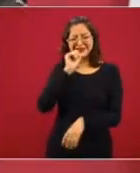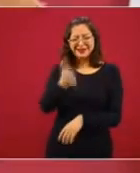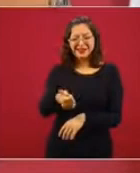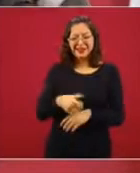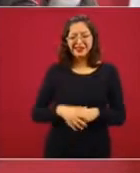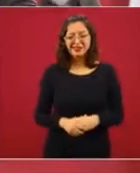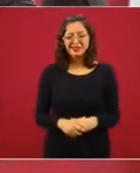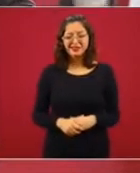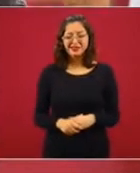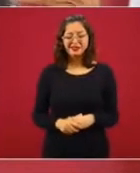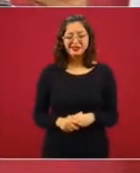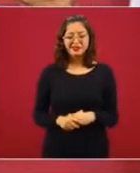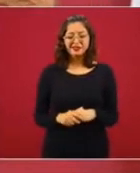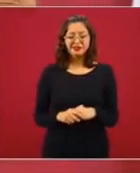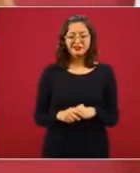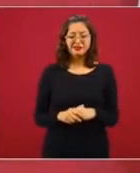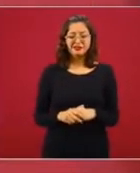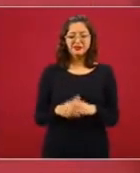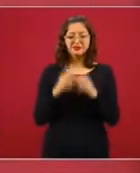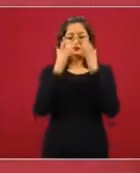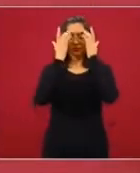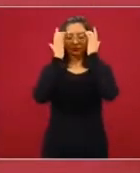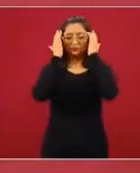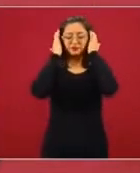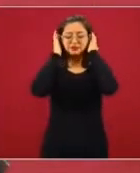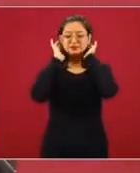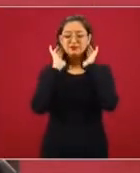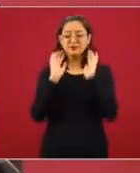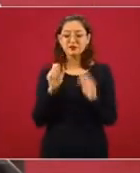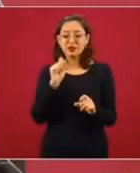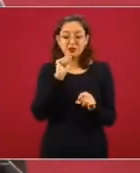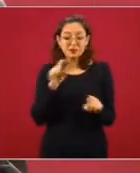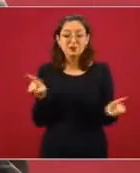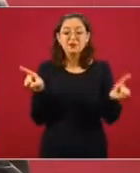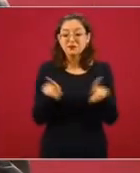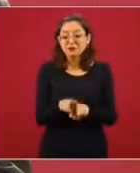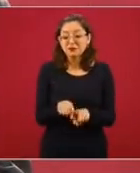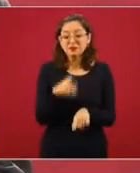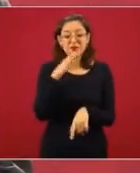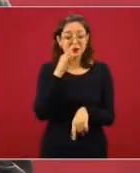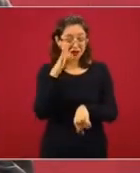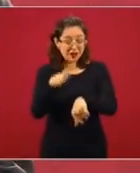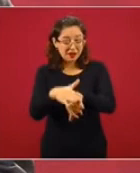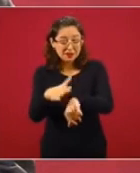Y aprovecho también para decir de que no vamos a dejar